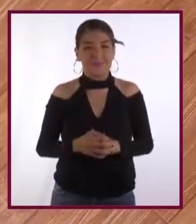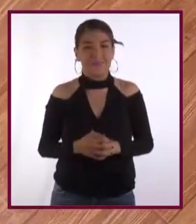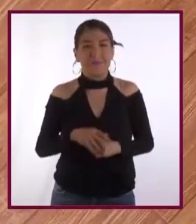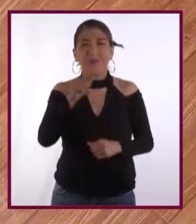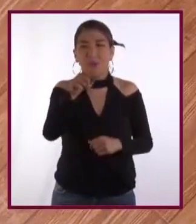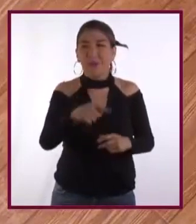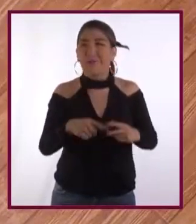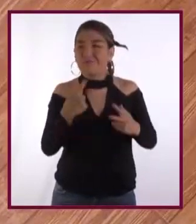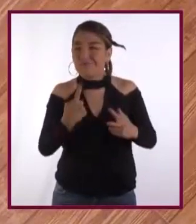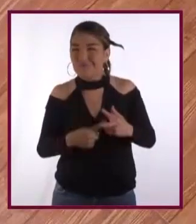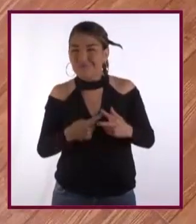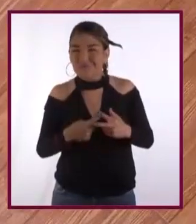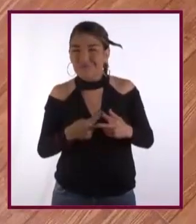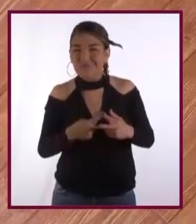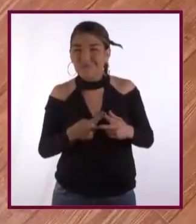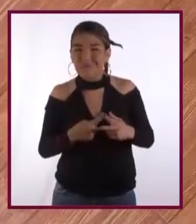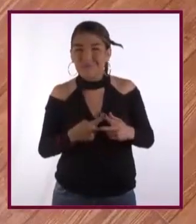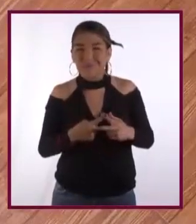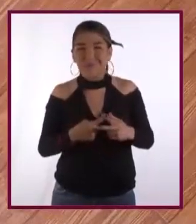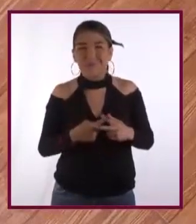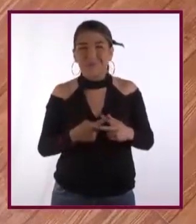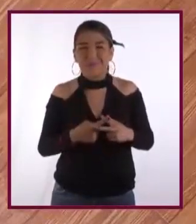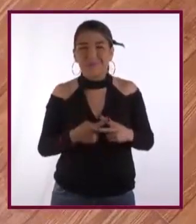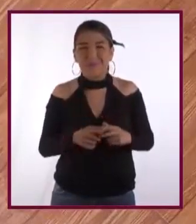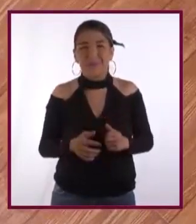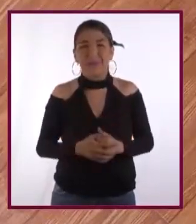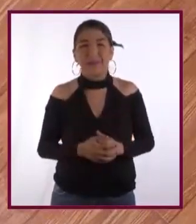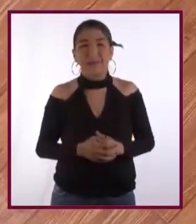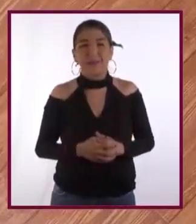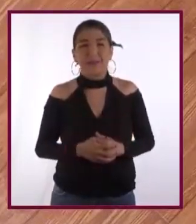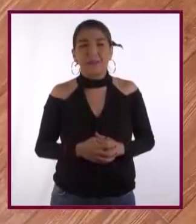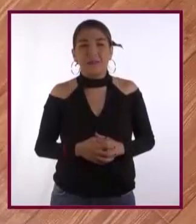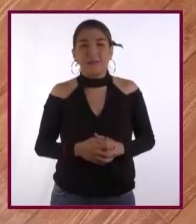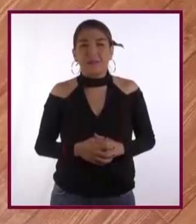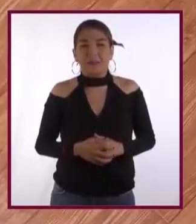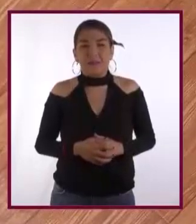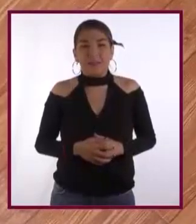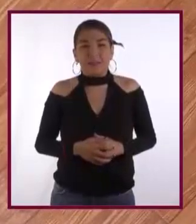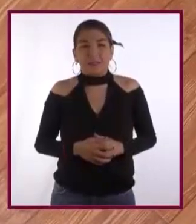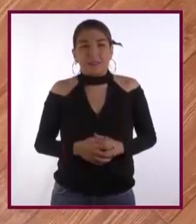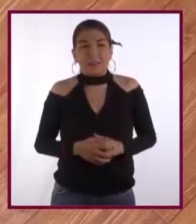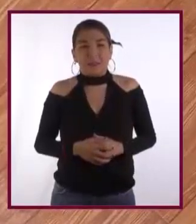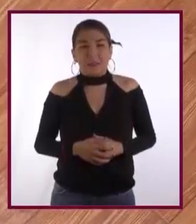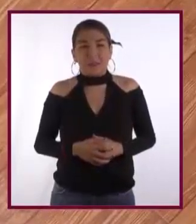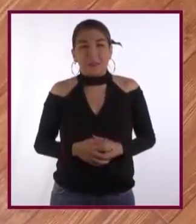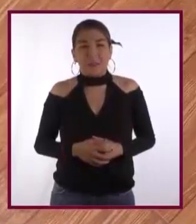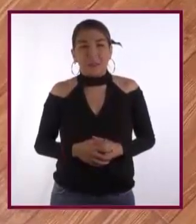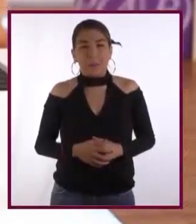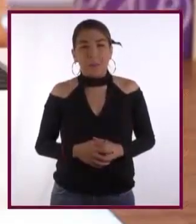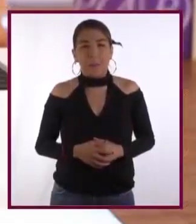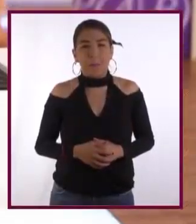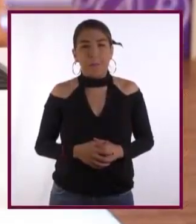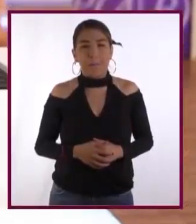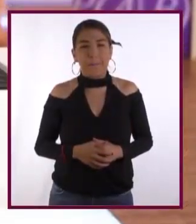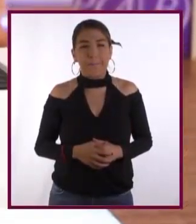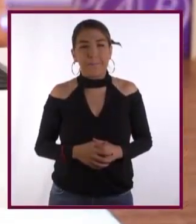base y calculamos. Bueno, lo podemos hacer de aquí.